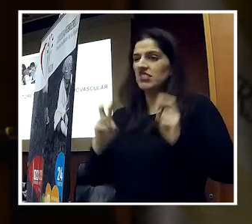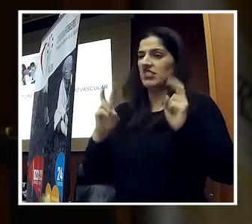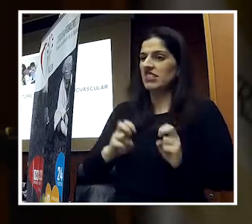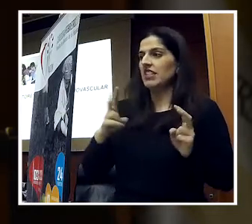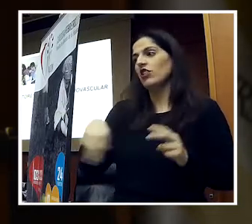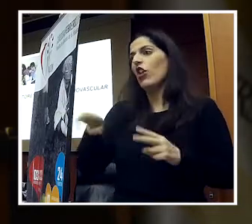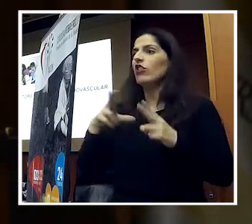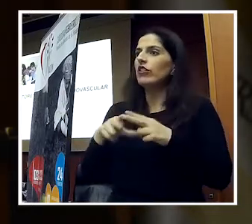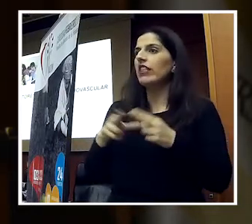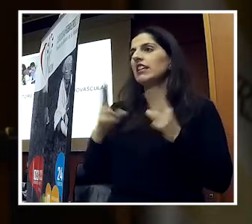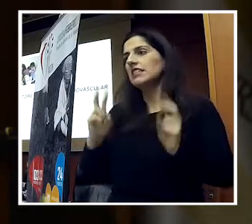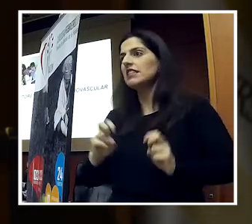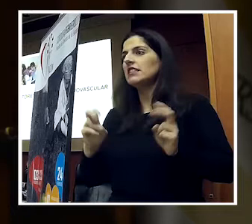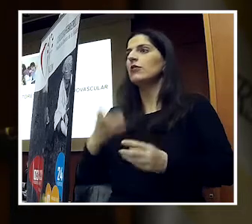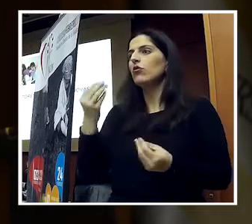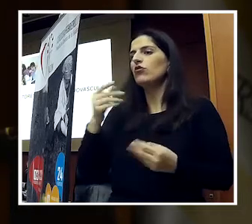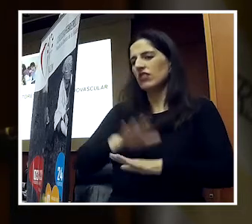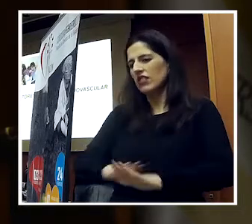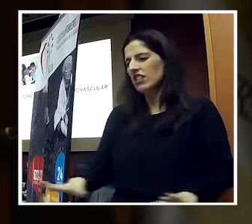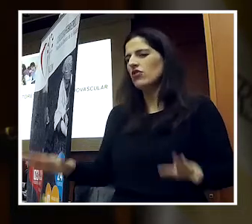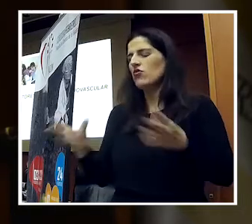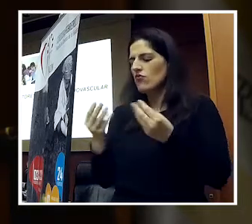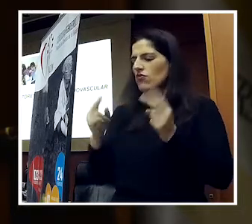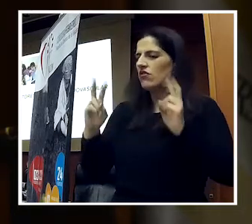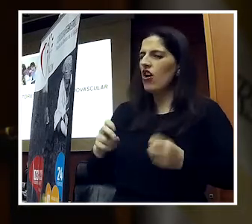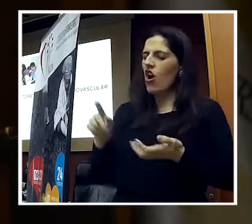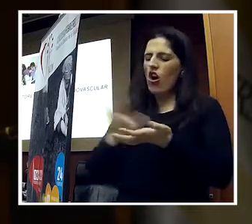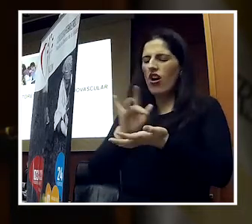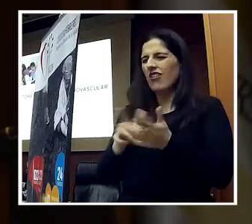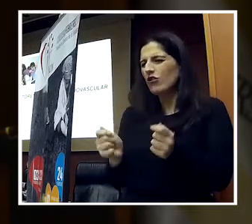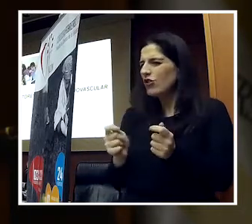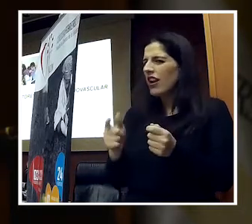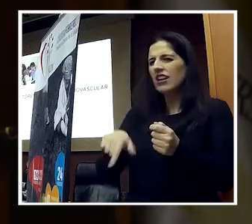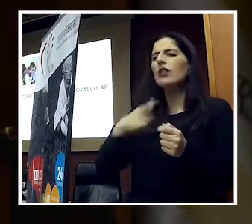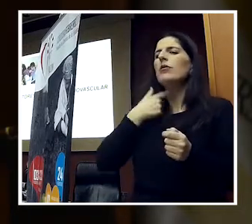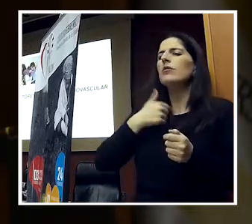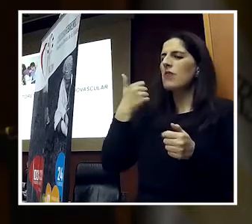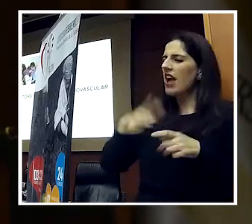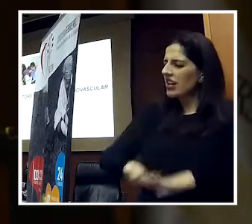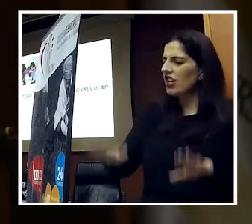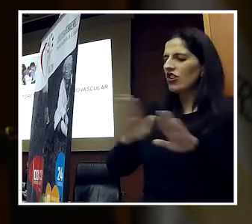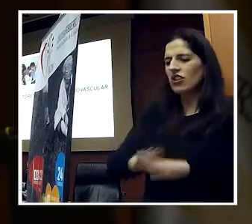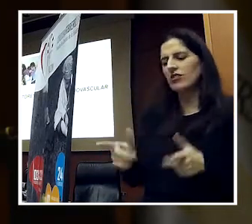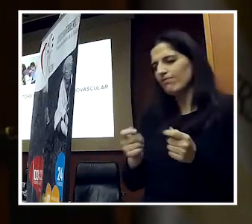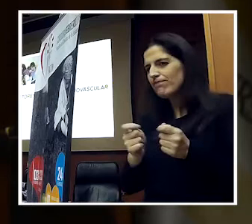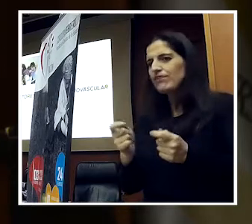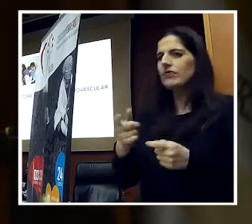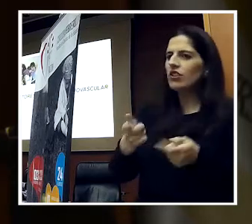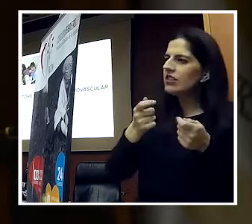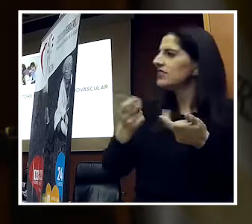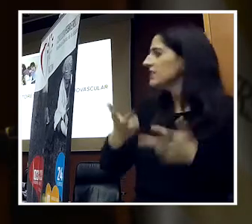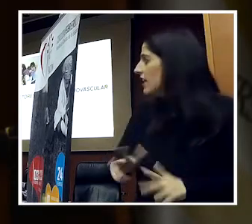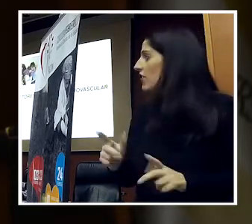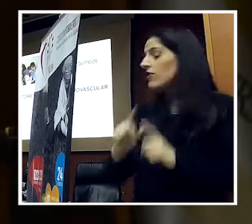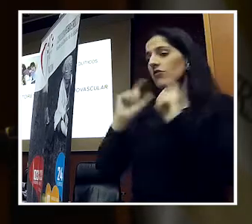comentado el profesor Pérez Jiménez, el tema de los niños con las consolas, que hoy por día es el pan nuestro de cada día, la obesidad, etcétera, etcétera,